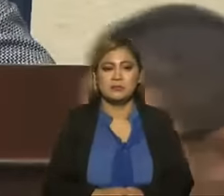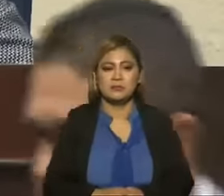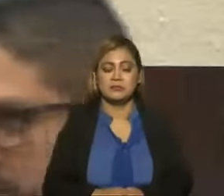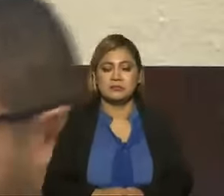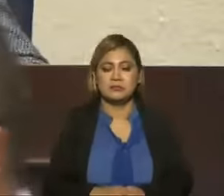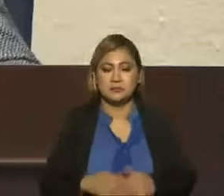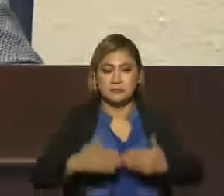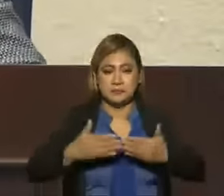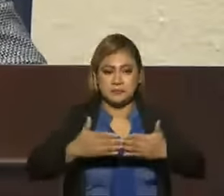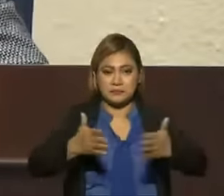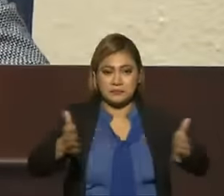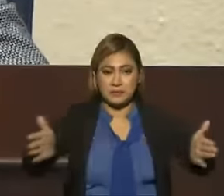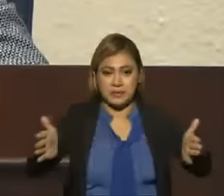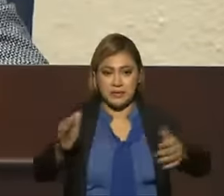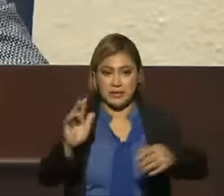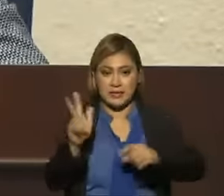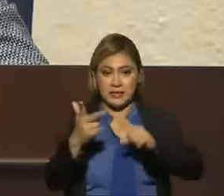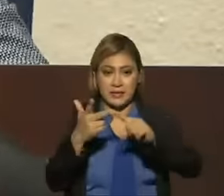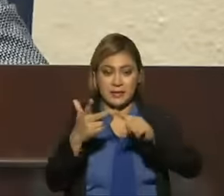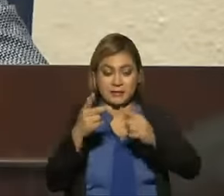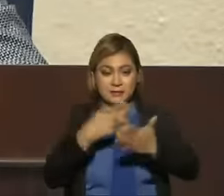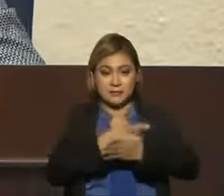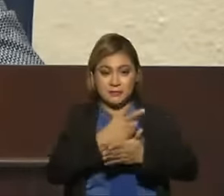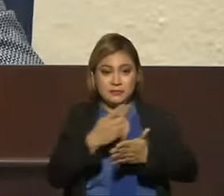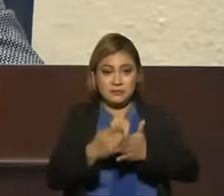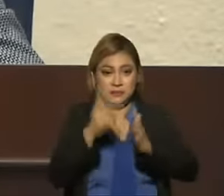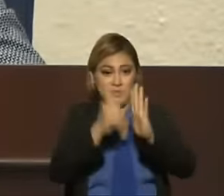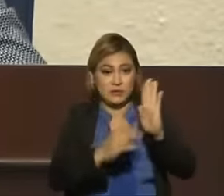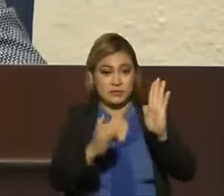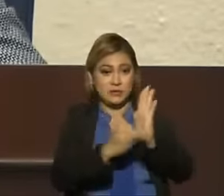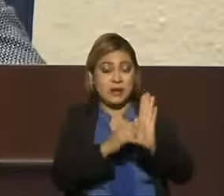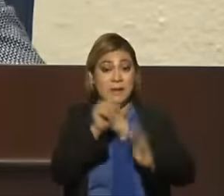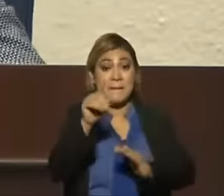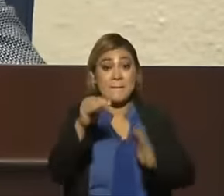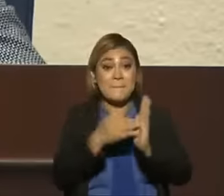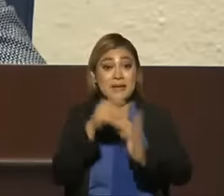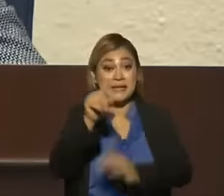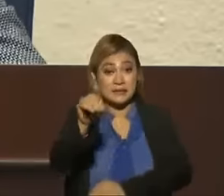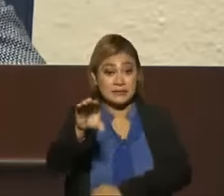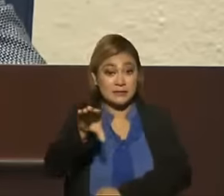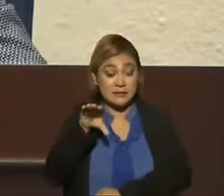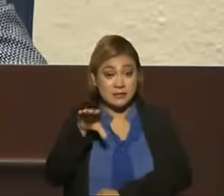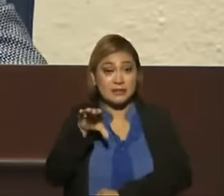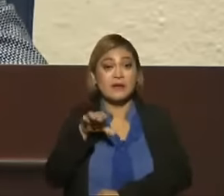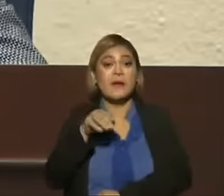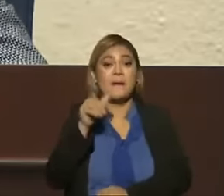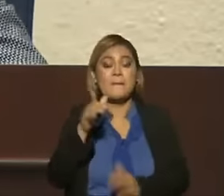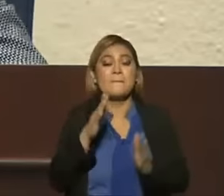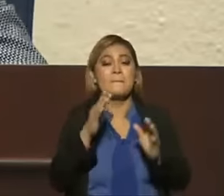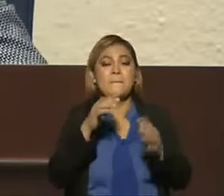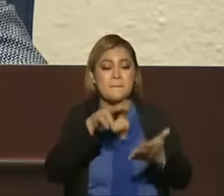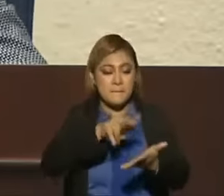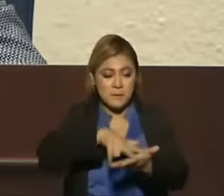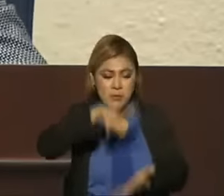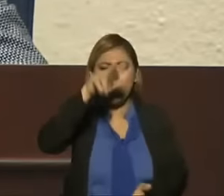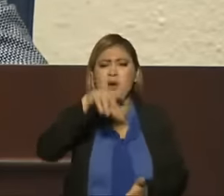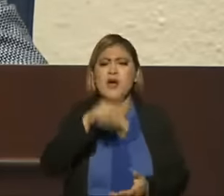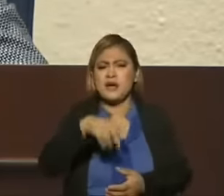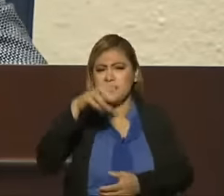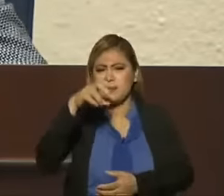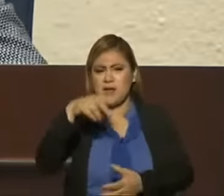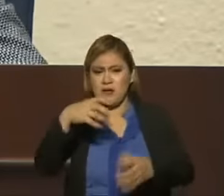Queda abierto el tercer debate del proyecto de ley 1100 que aprueba el contrato de concesión